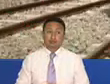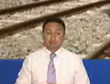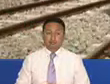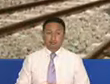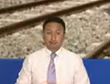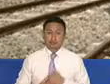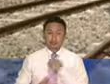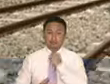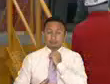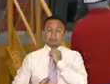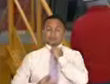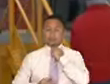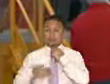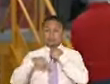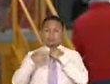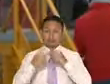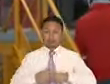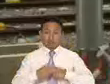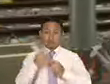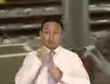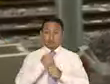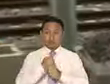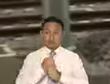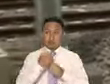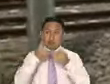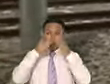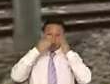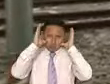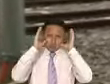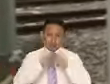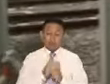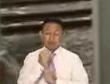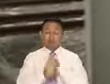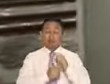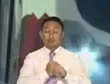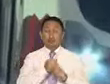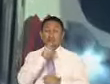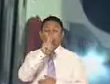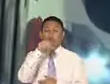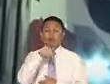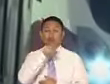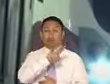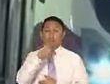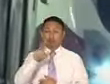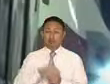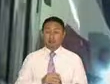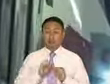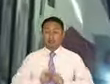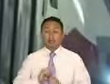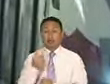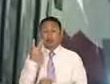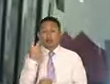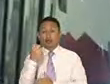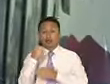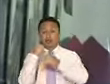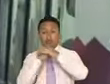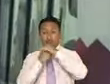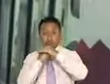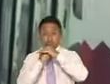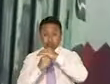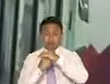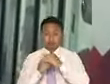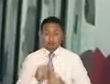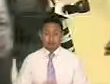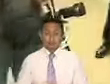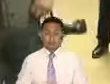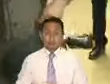el metro de quito empresario sus funciones a partir de diciembre del 2022 con un total de 12 trenes hasta que la demanda requiera incrementar los